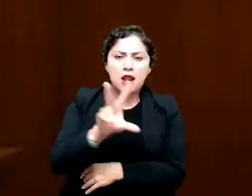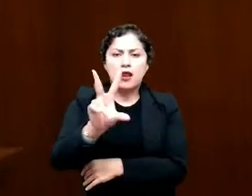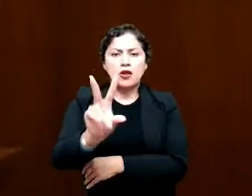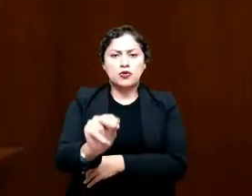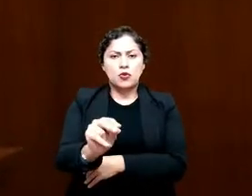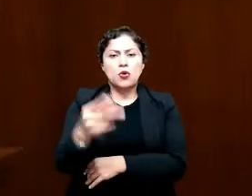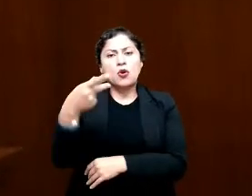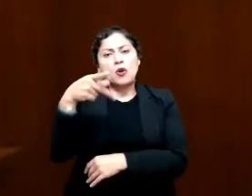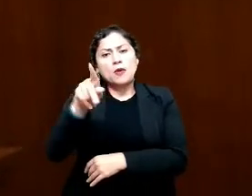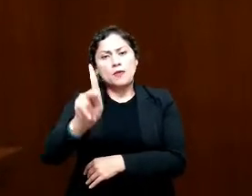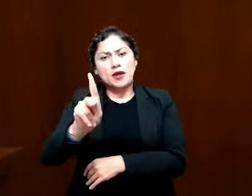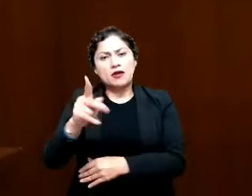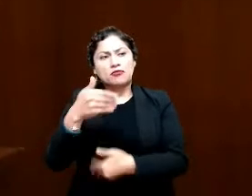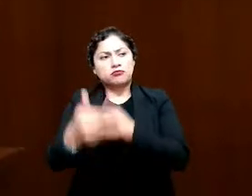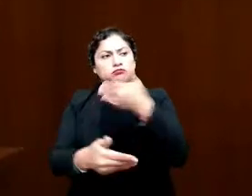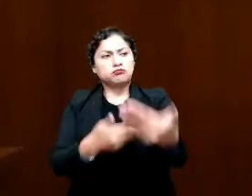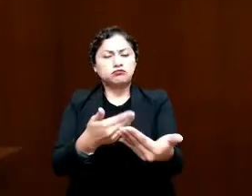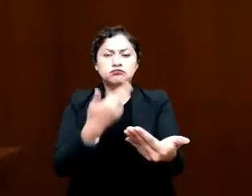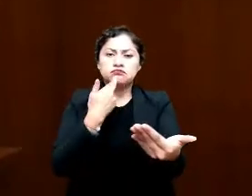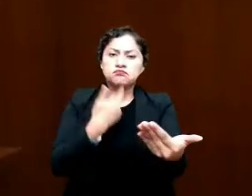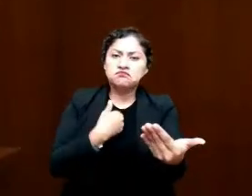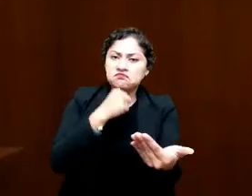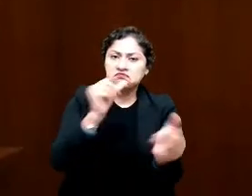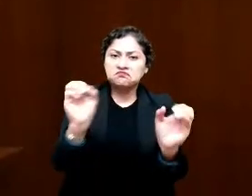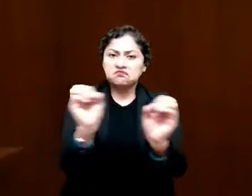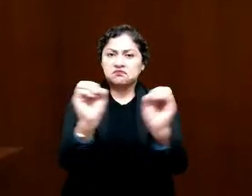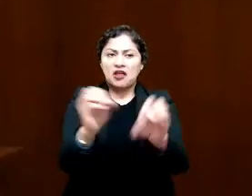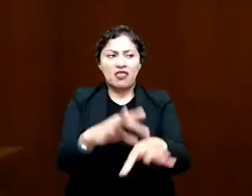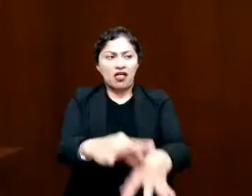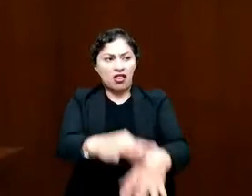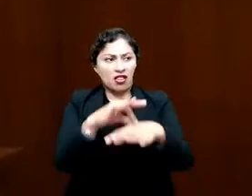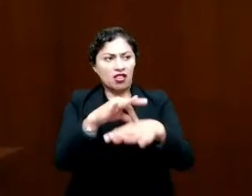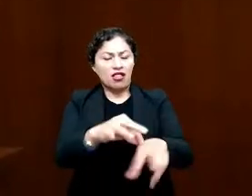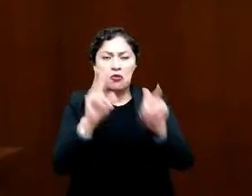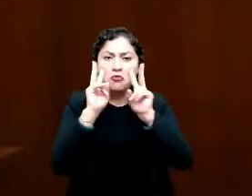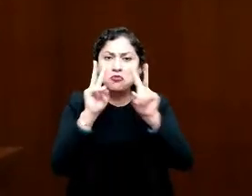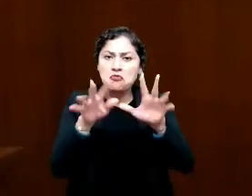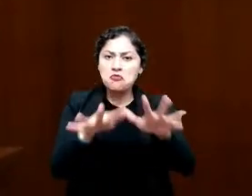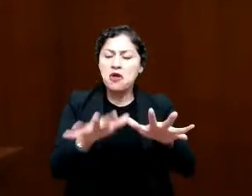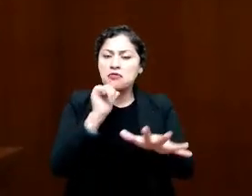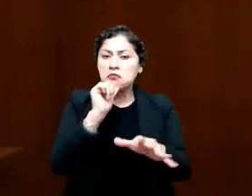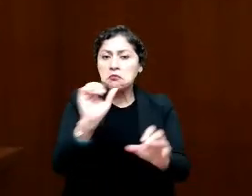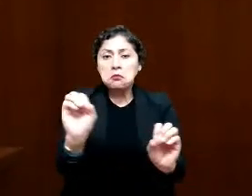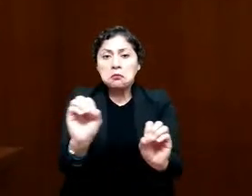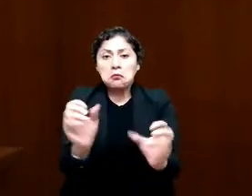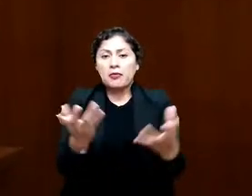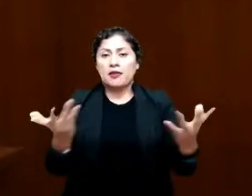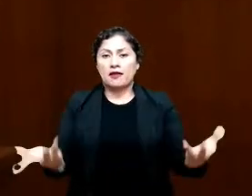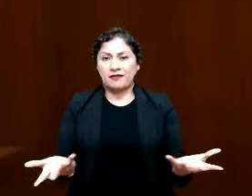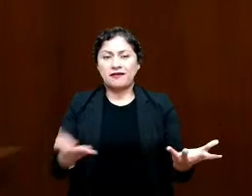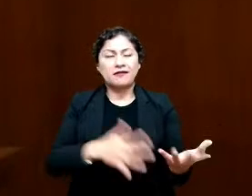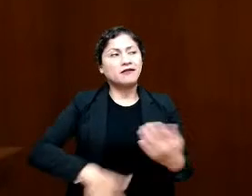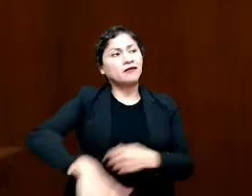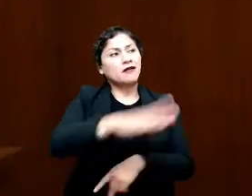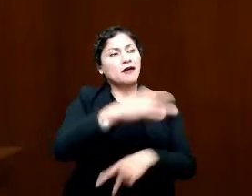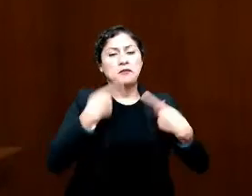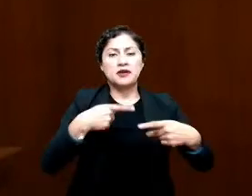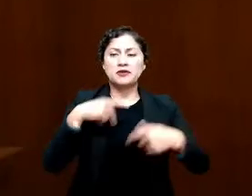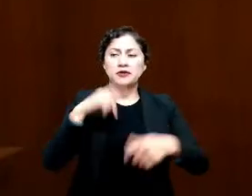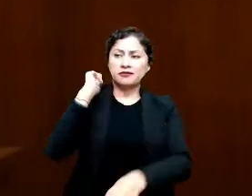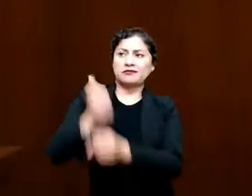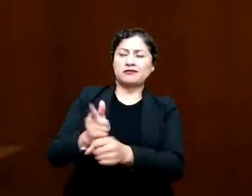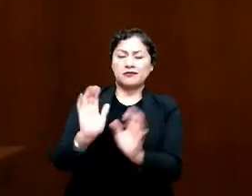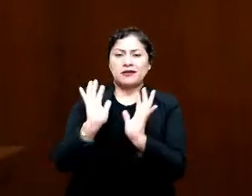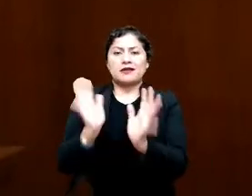en el gobierno son los resultados reales, objetivos, y que así sean percibidos por los ciudadanos.